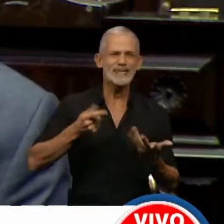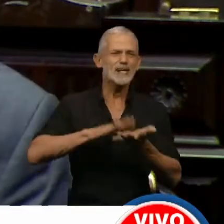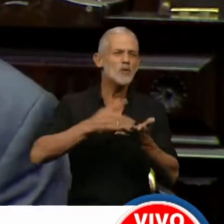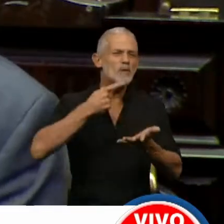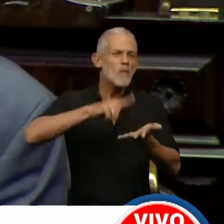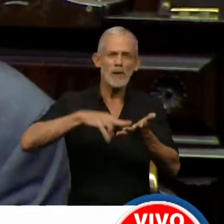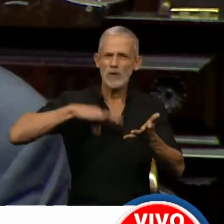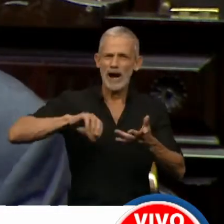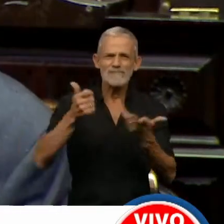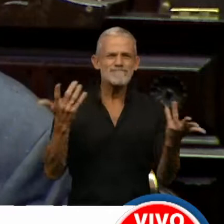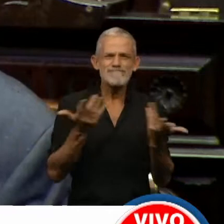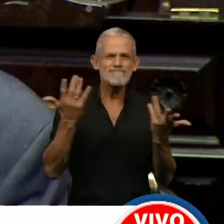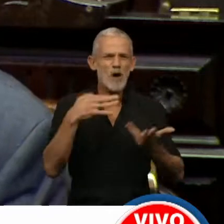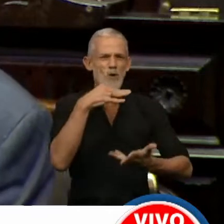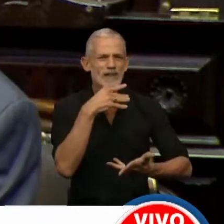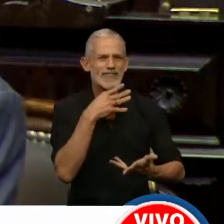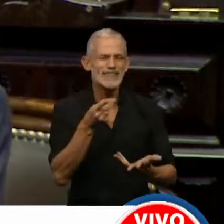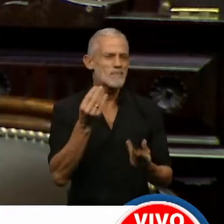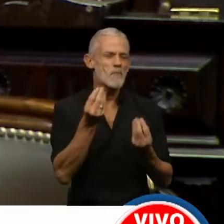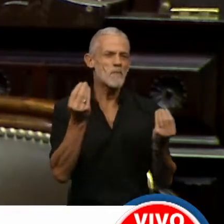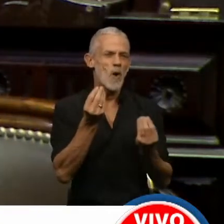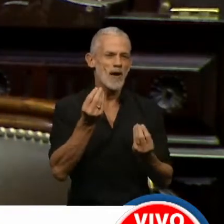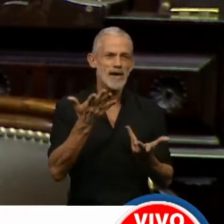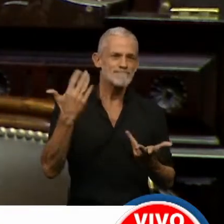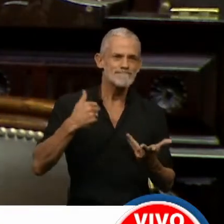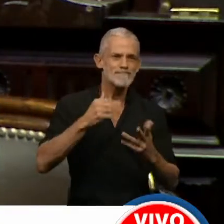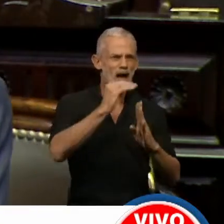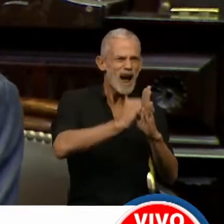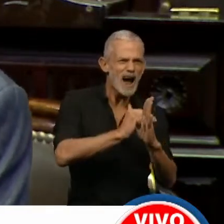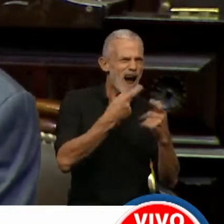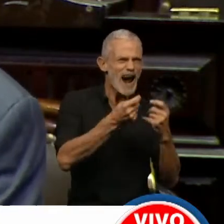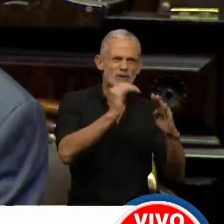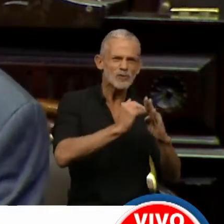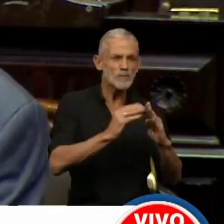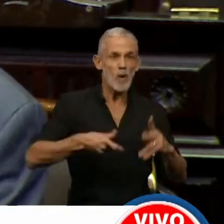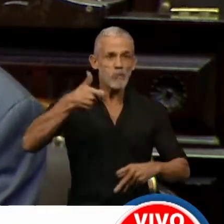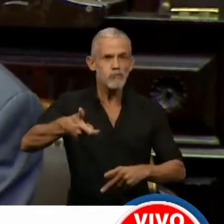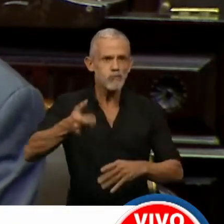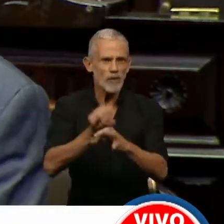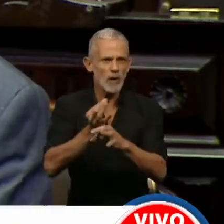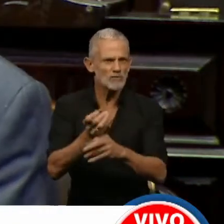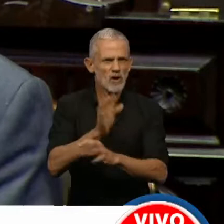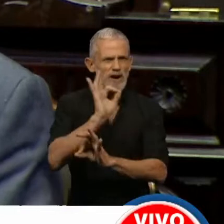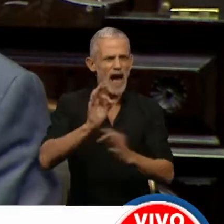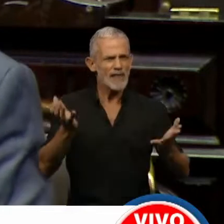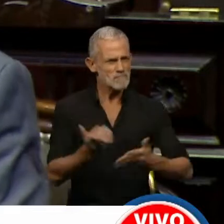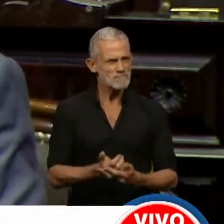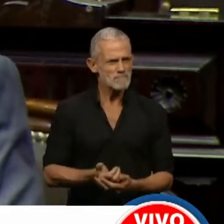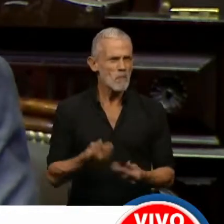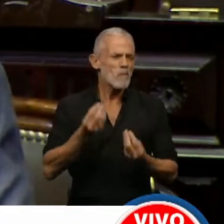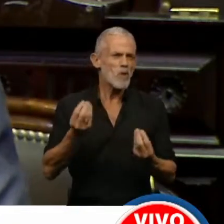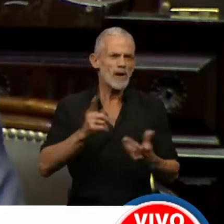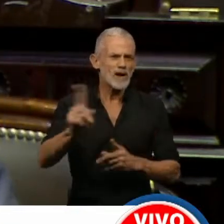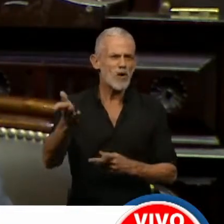las ganancias. No entendemos por qué, si se pueden deducir otros gastos, la inversión en educación no. Esto es sencillamente absurdo y más